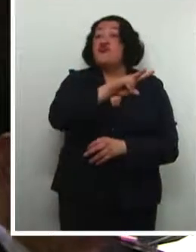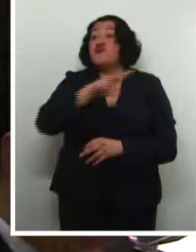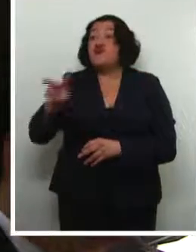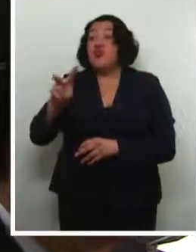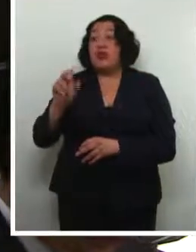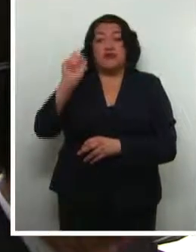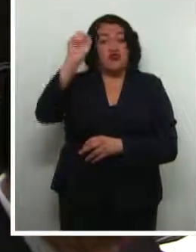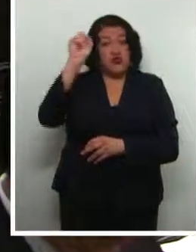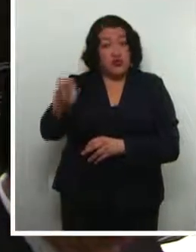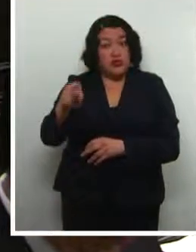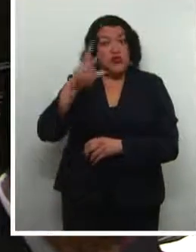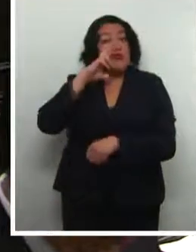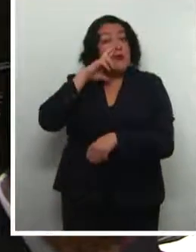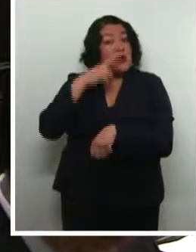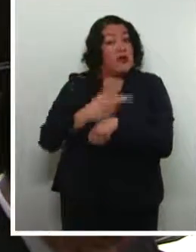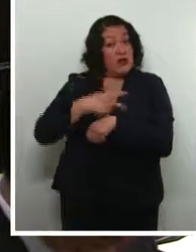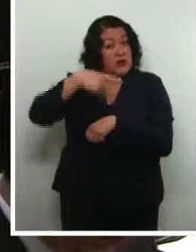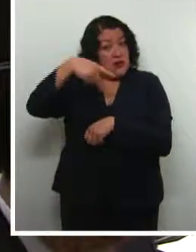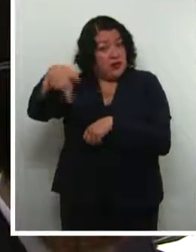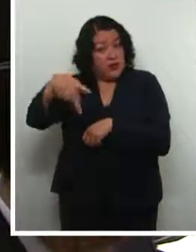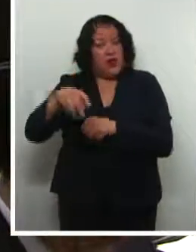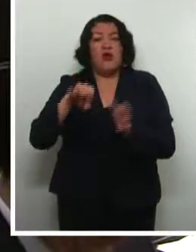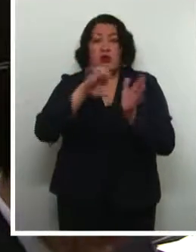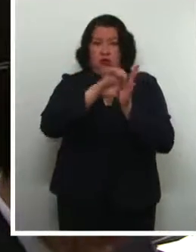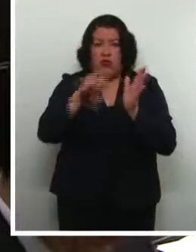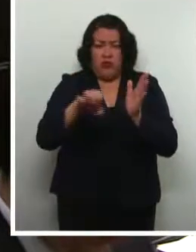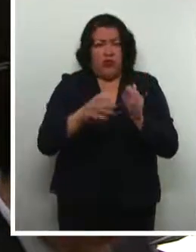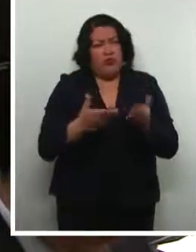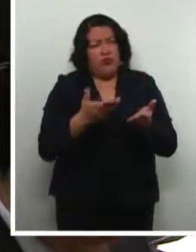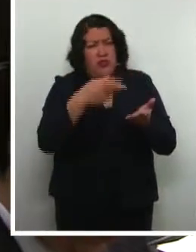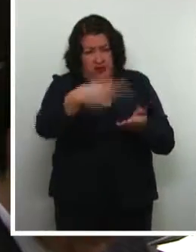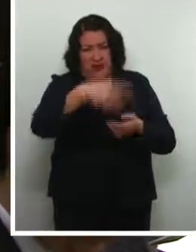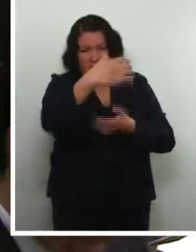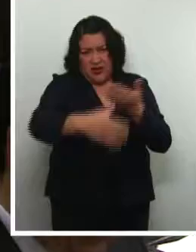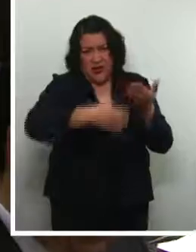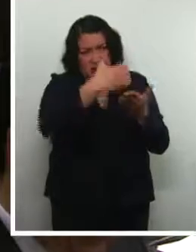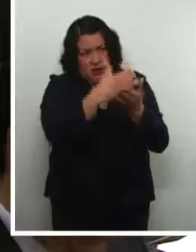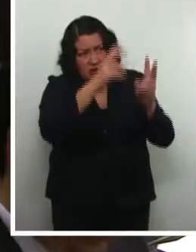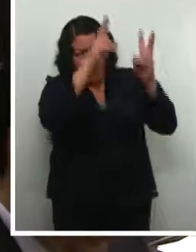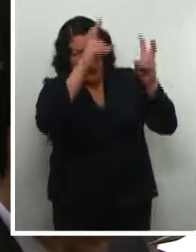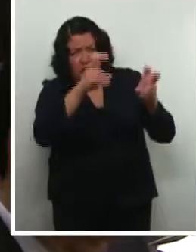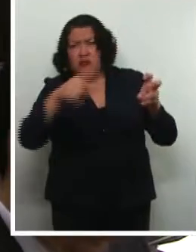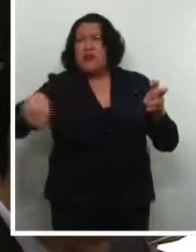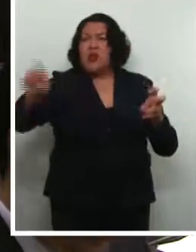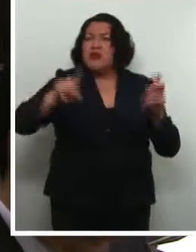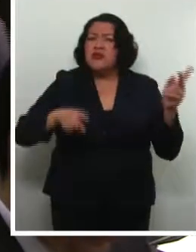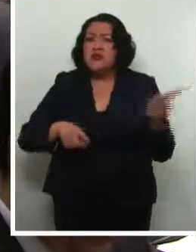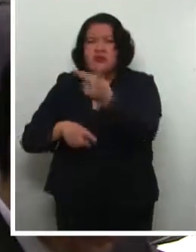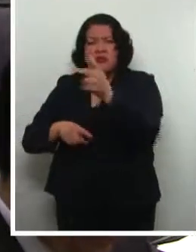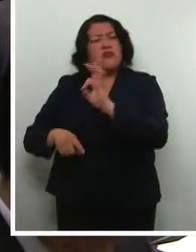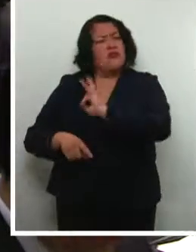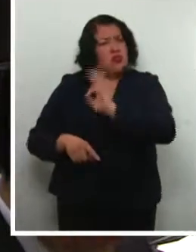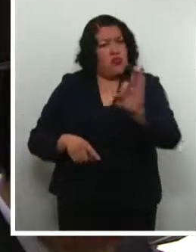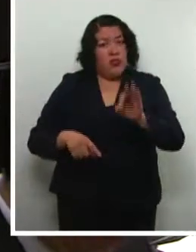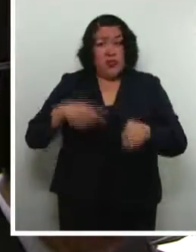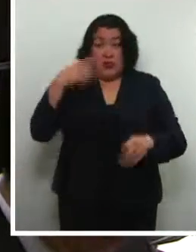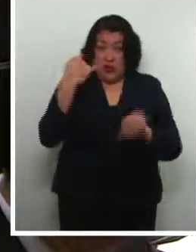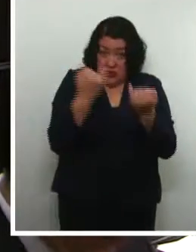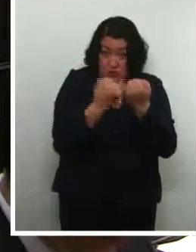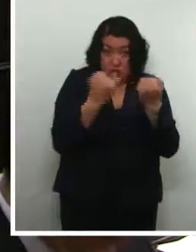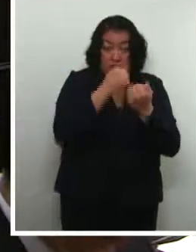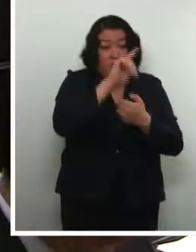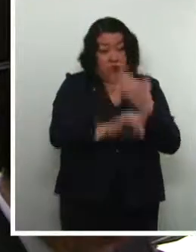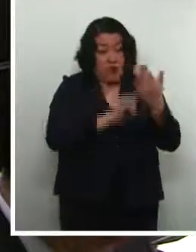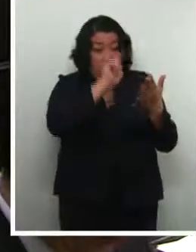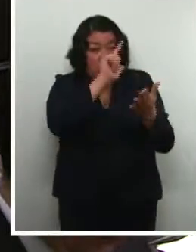de participar en la resolución de problemas y temas de interés general y en el mejoramiento de las normas